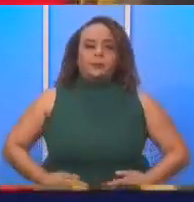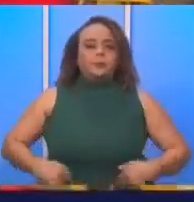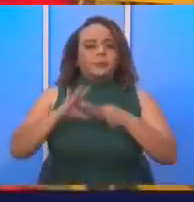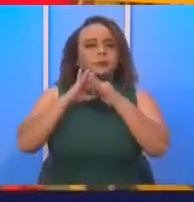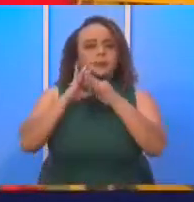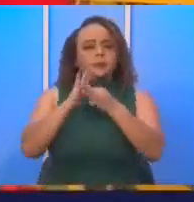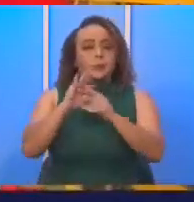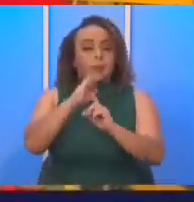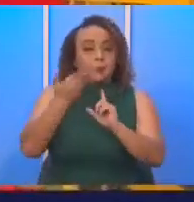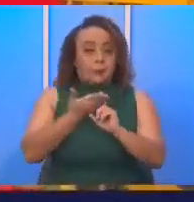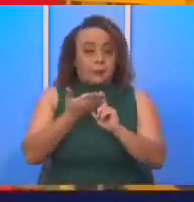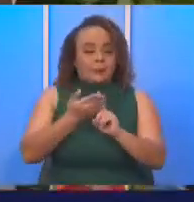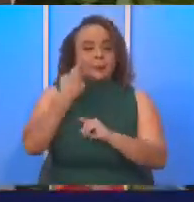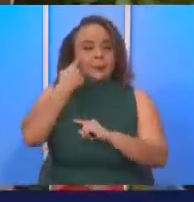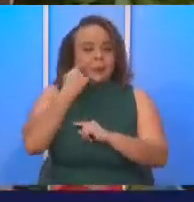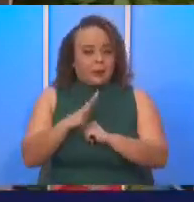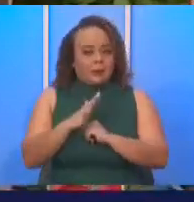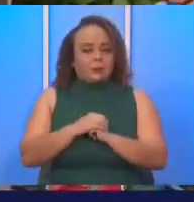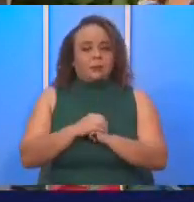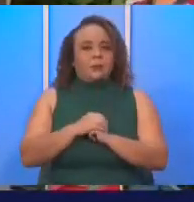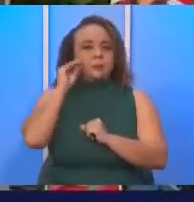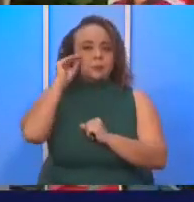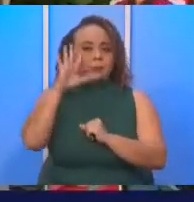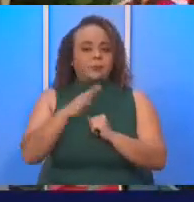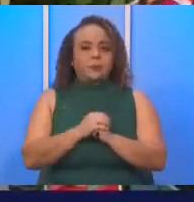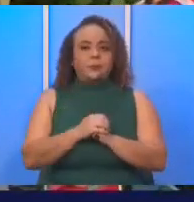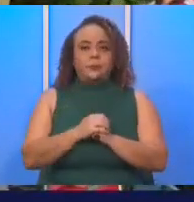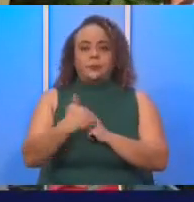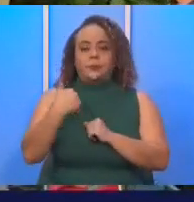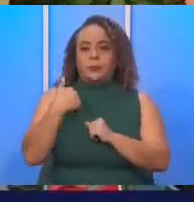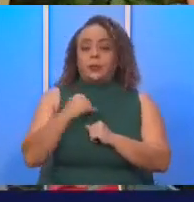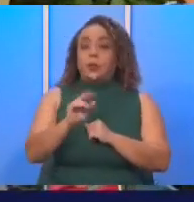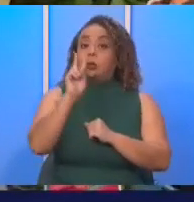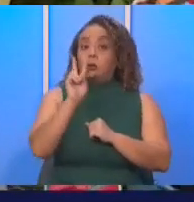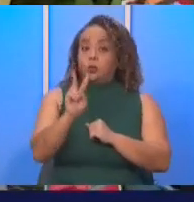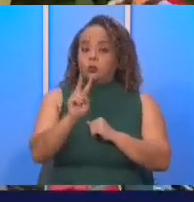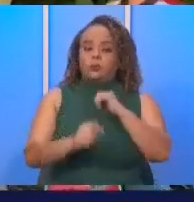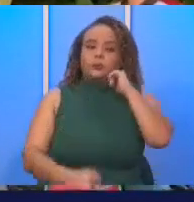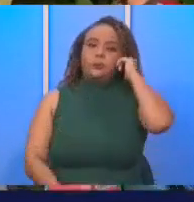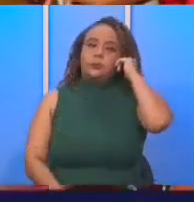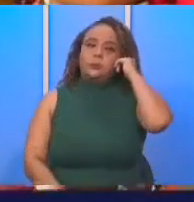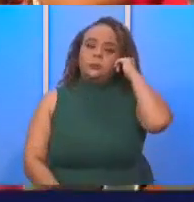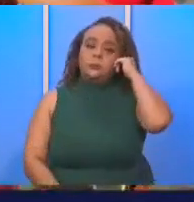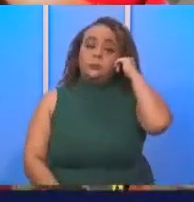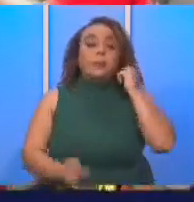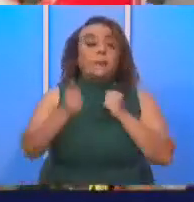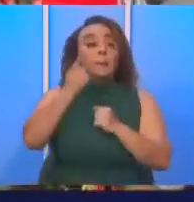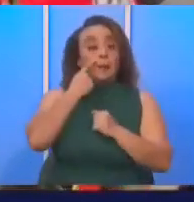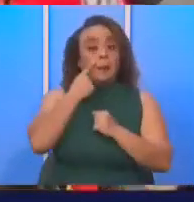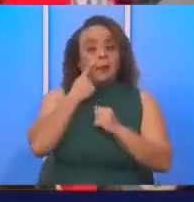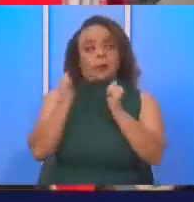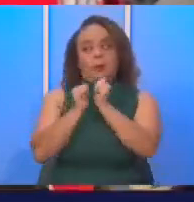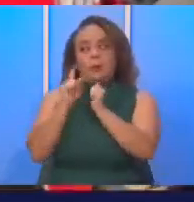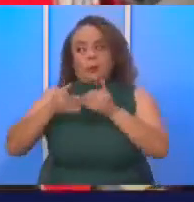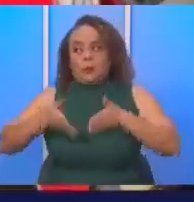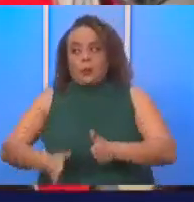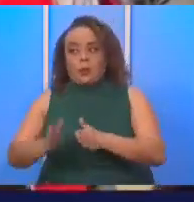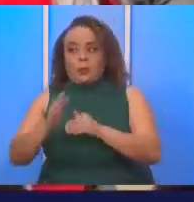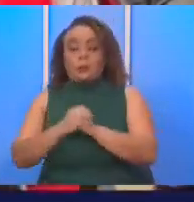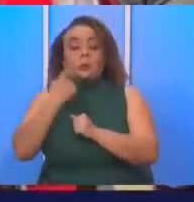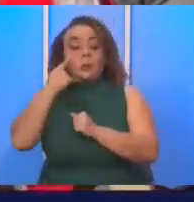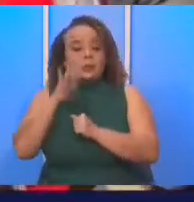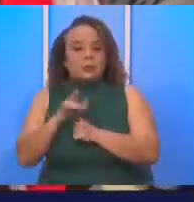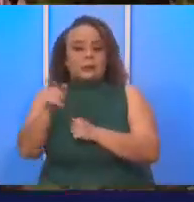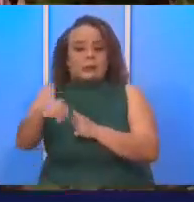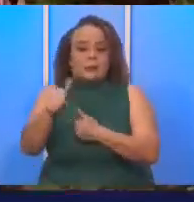cuanto a las víctimas, aparentemente, Natalia, hay dos de ellos que serían padre e hijo. Aparentemente son